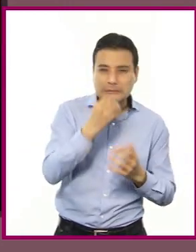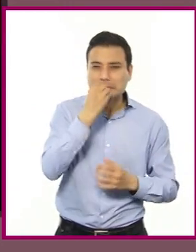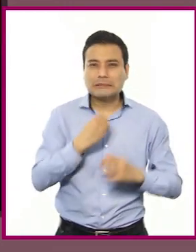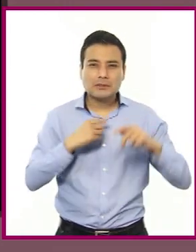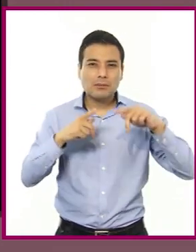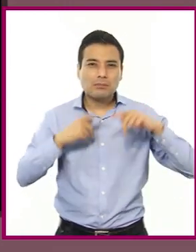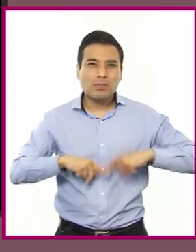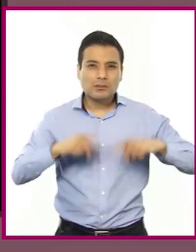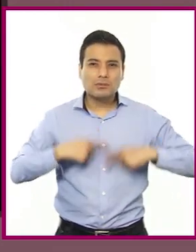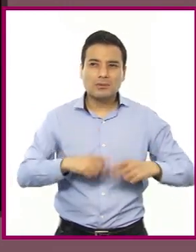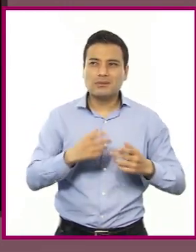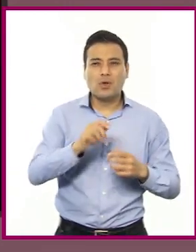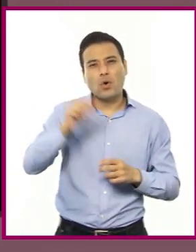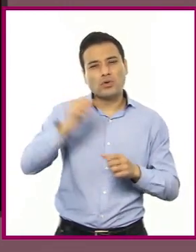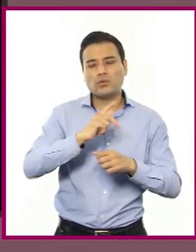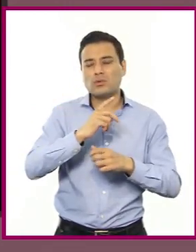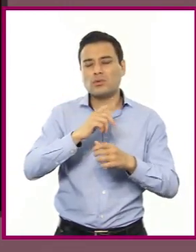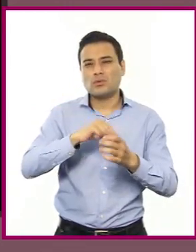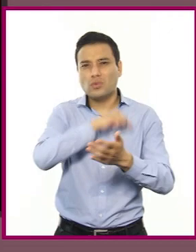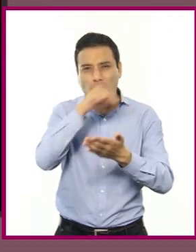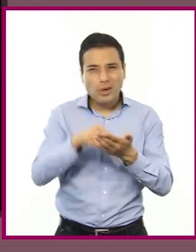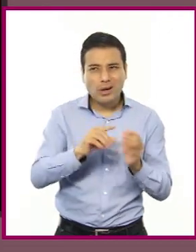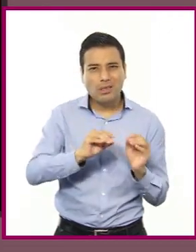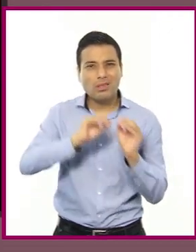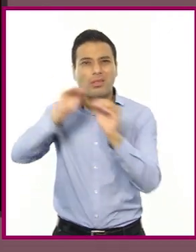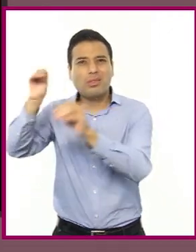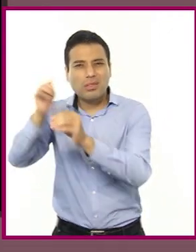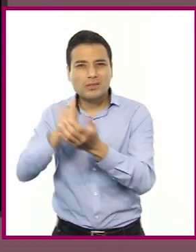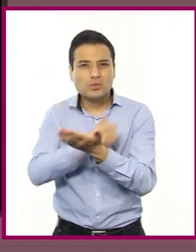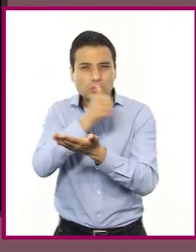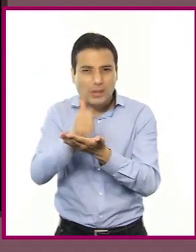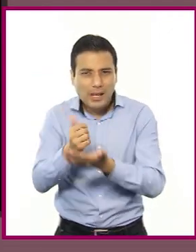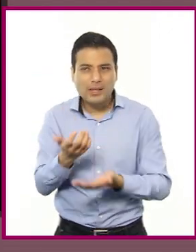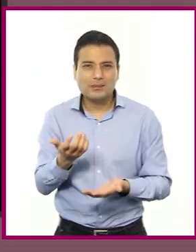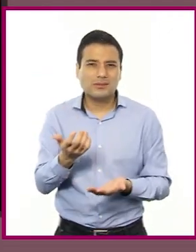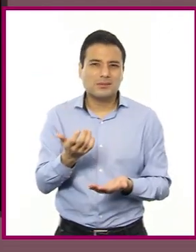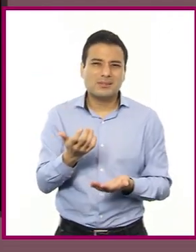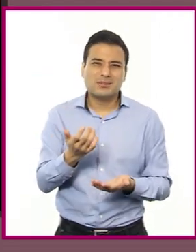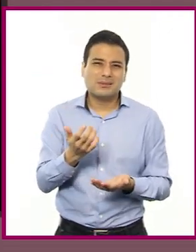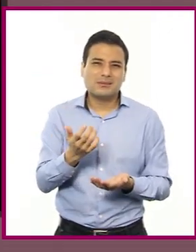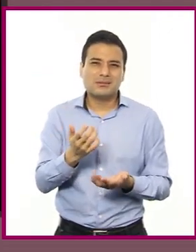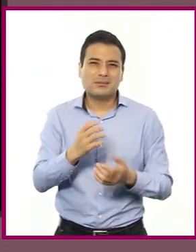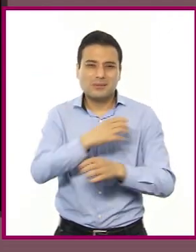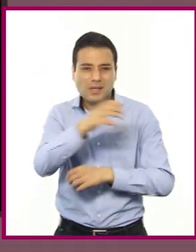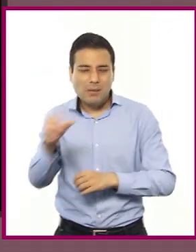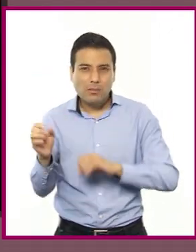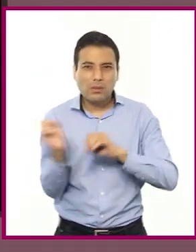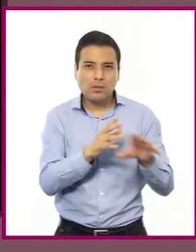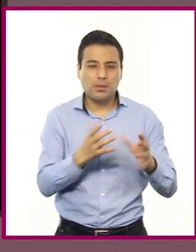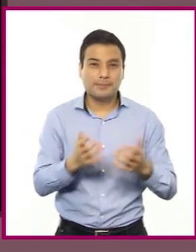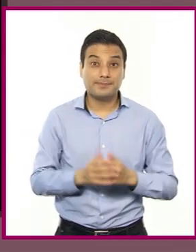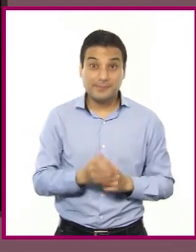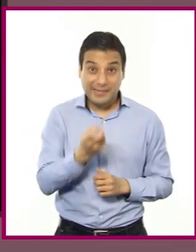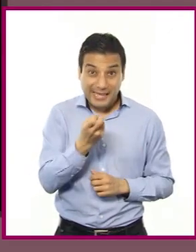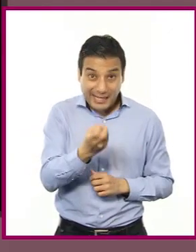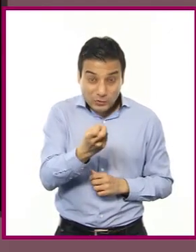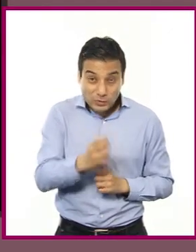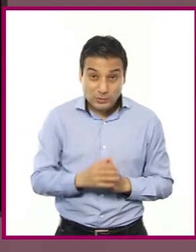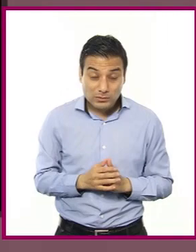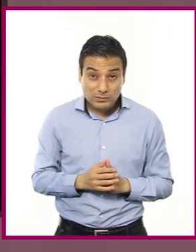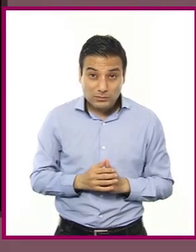que hay un desplazamiento de la gente hacia las ciudades, hacia los centros urbanos, y esto